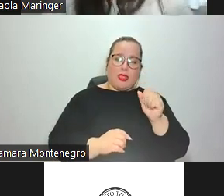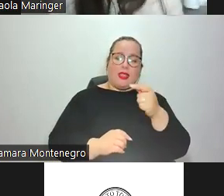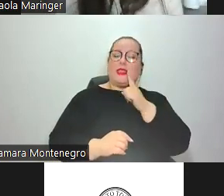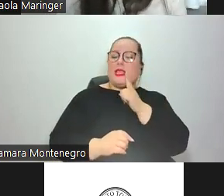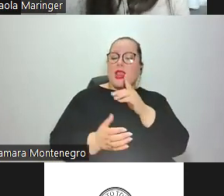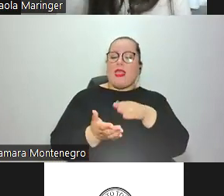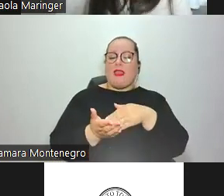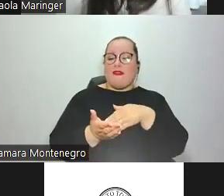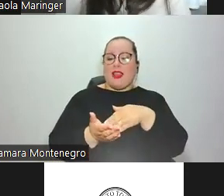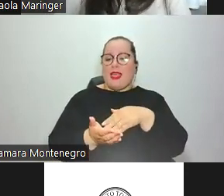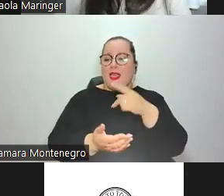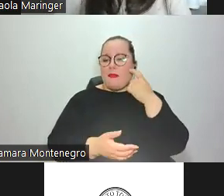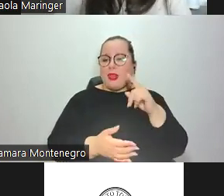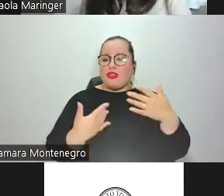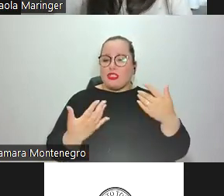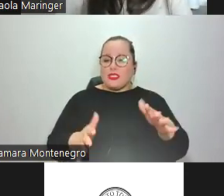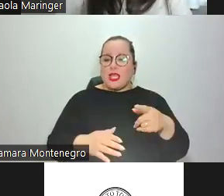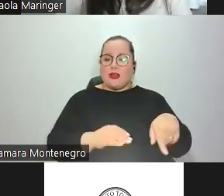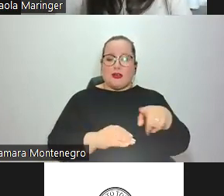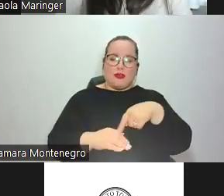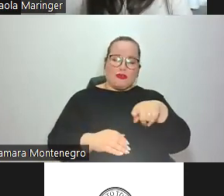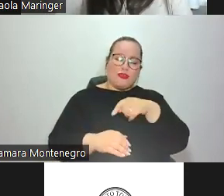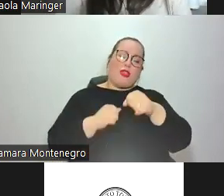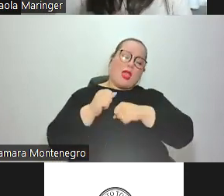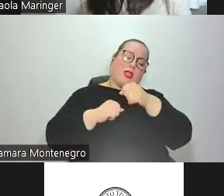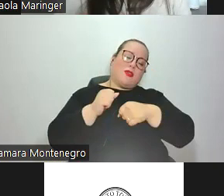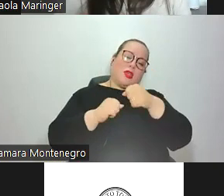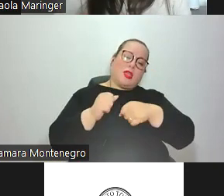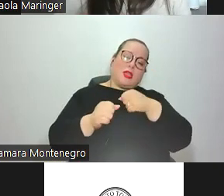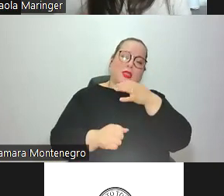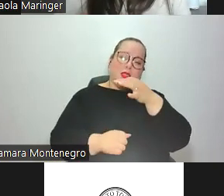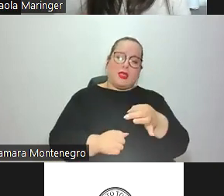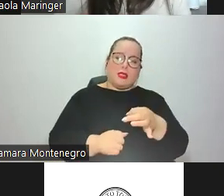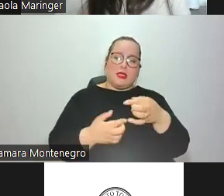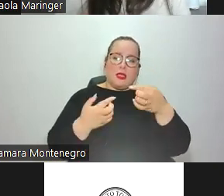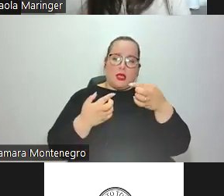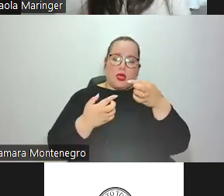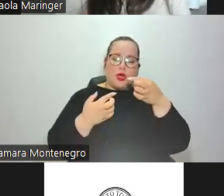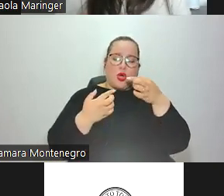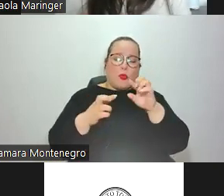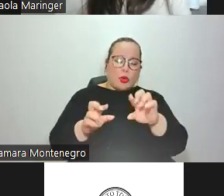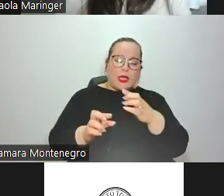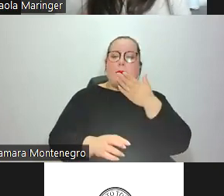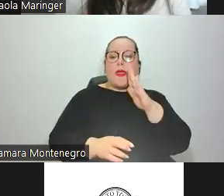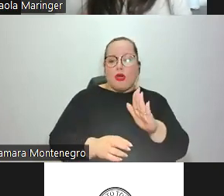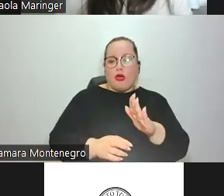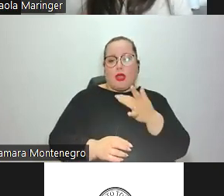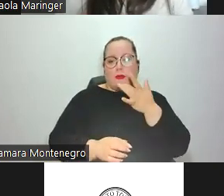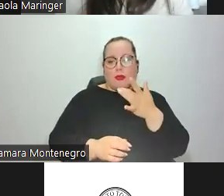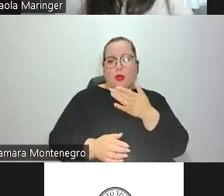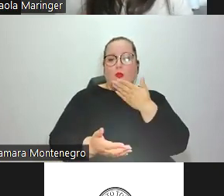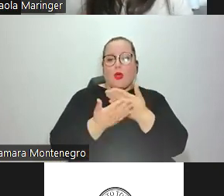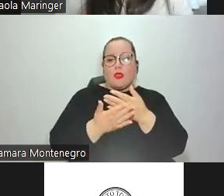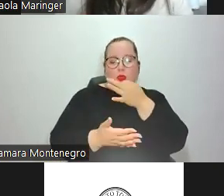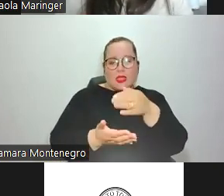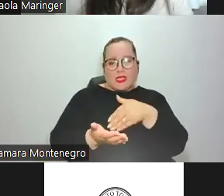pero en general nosotros ya, y por mucho tiempo, le decimos oportunidades de mejora, porque Mejora. cuando hablas de debilidad, ¿cierto? Es